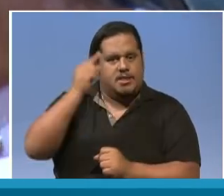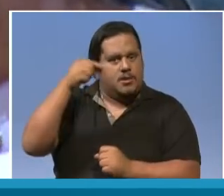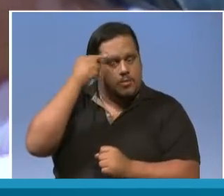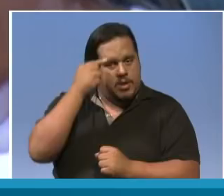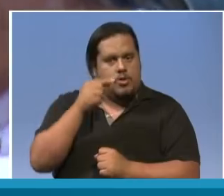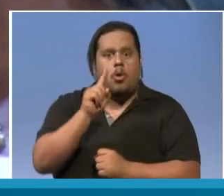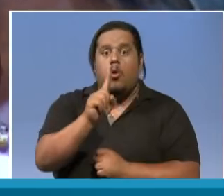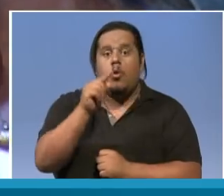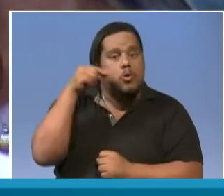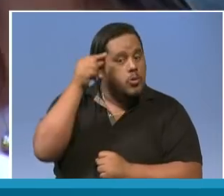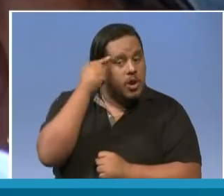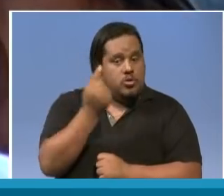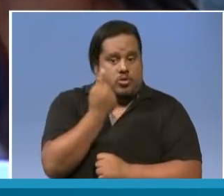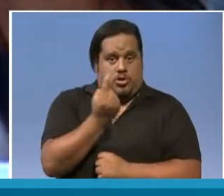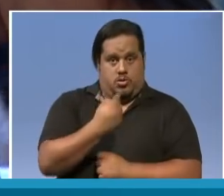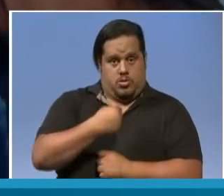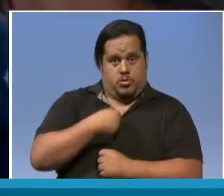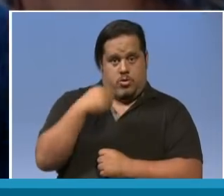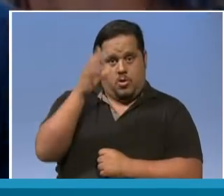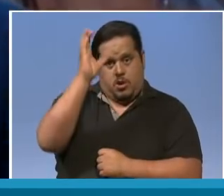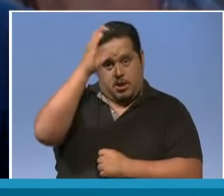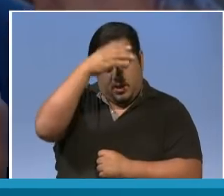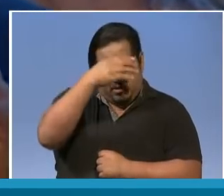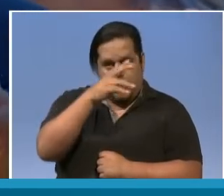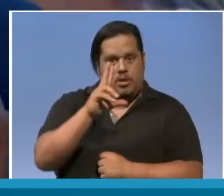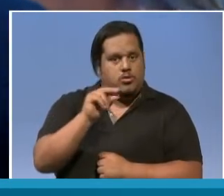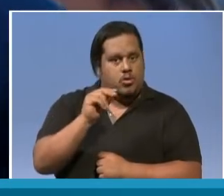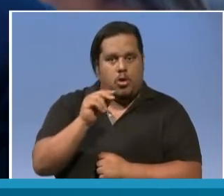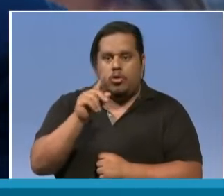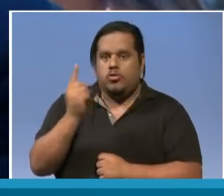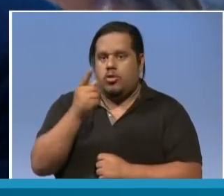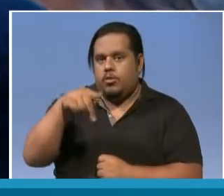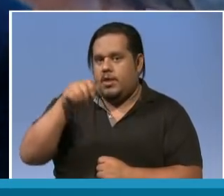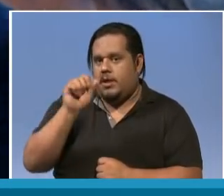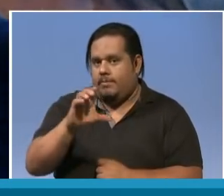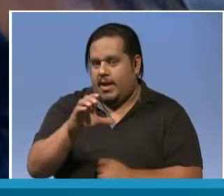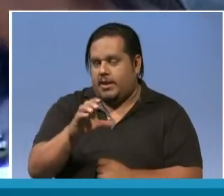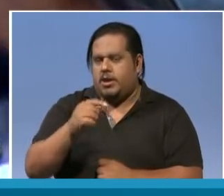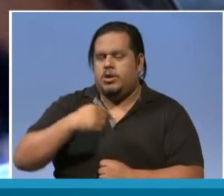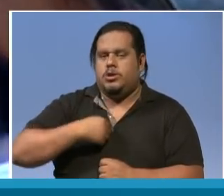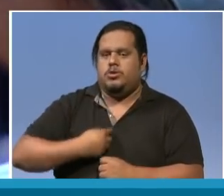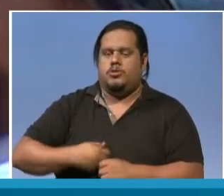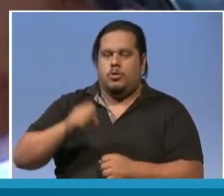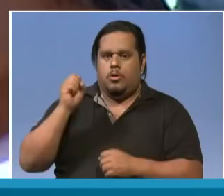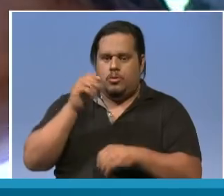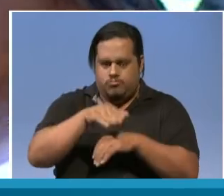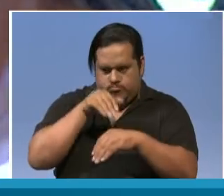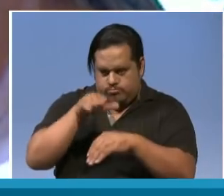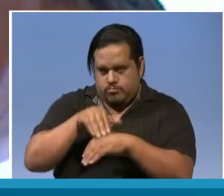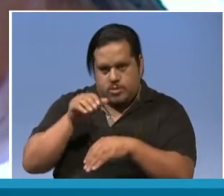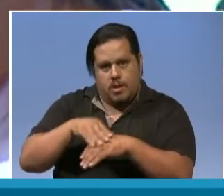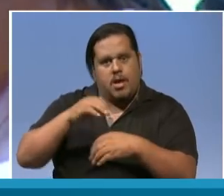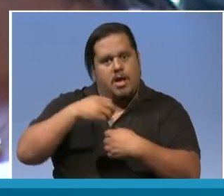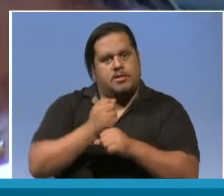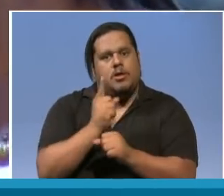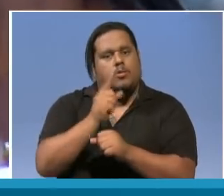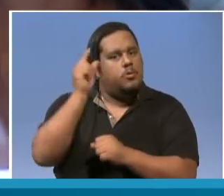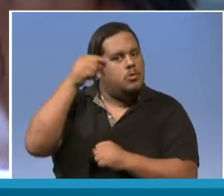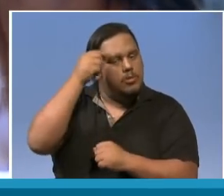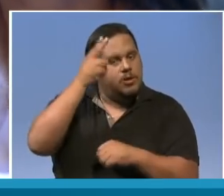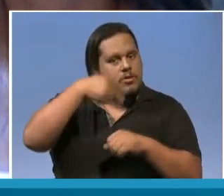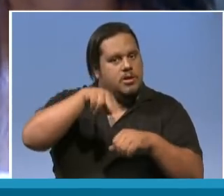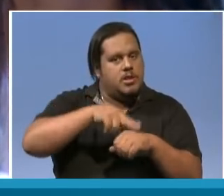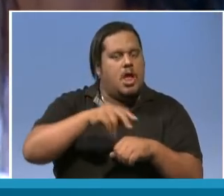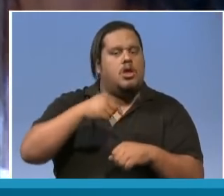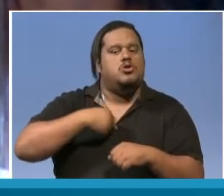solo de Carlos Alvarado, no será un gobierno solo del PAC. Hoy lanzo el llamado a que formemos un gobierno nacional.